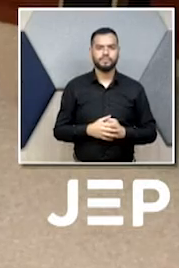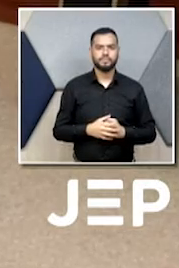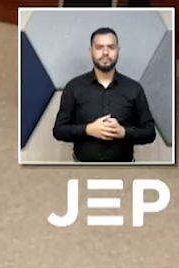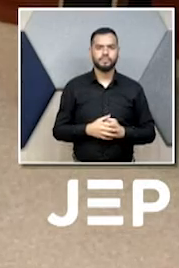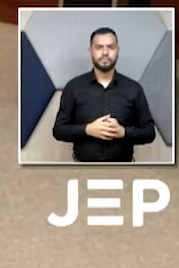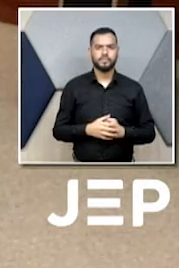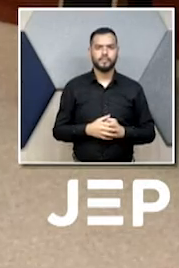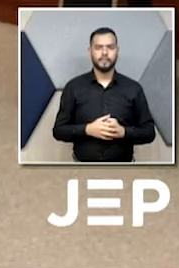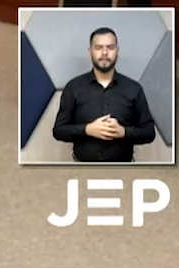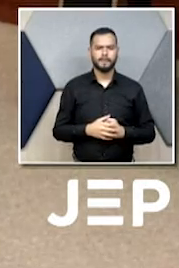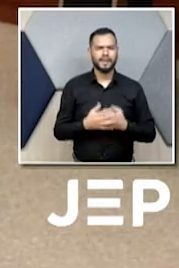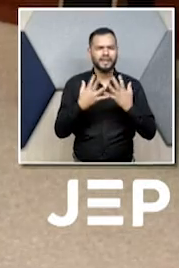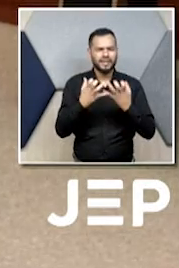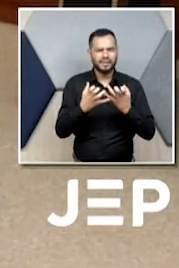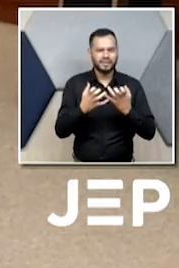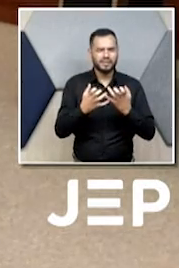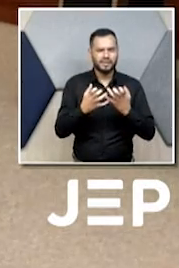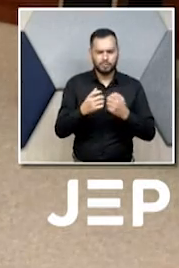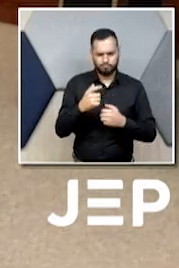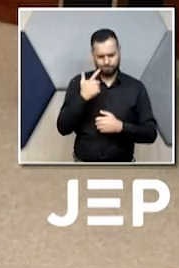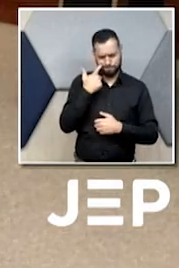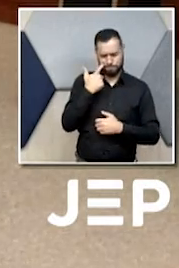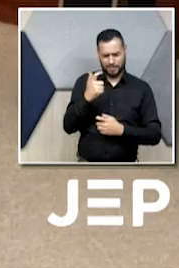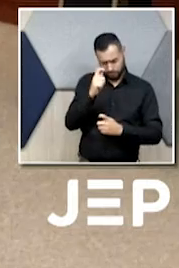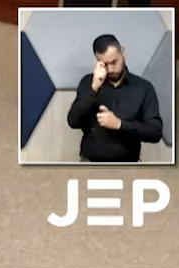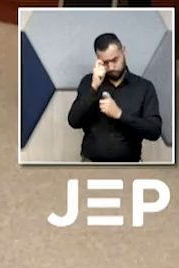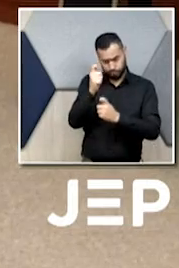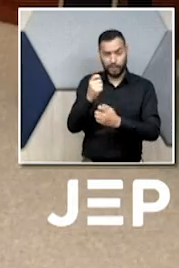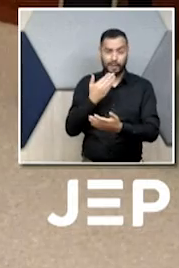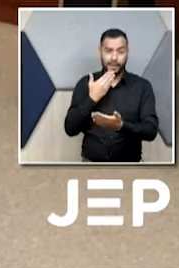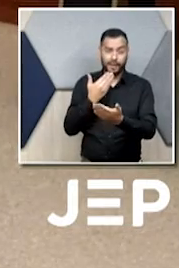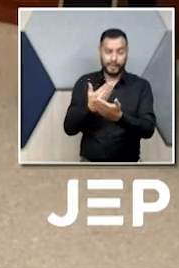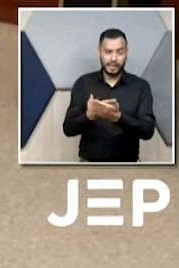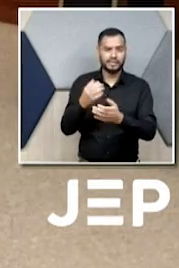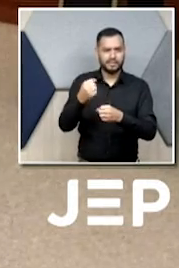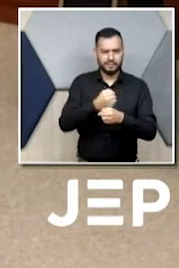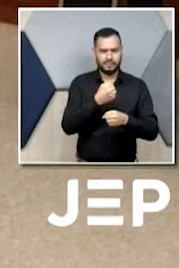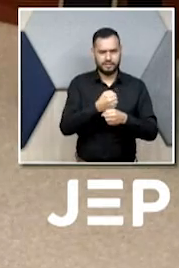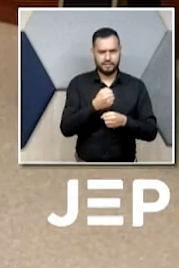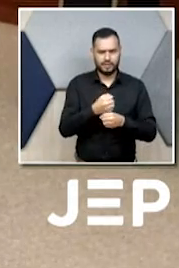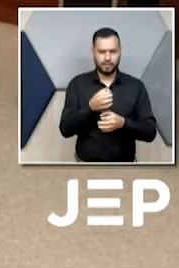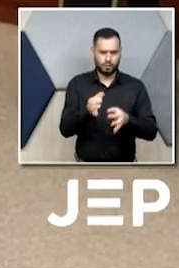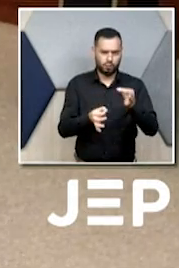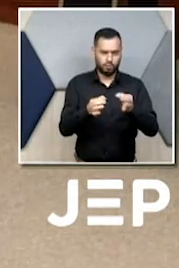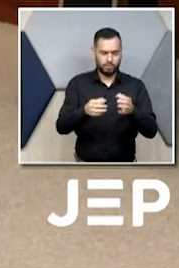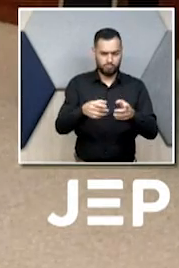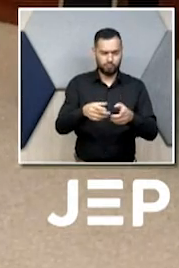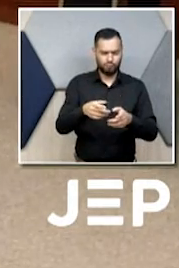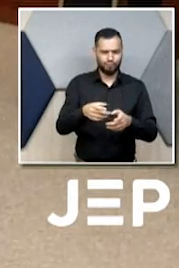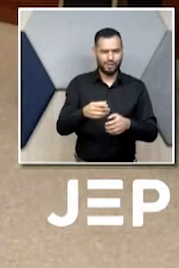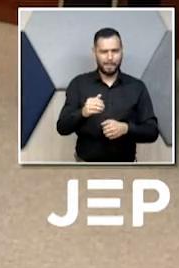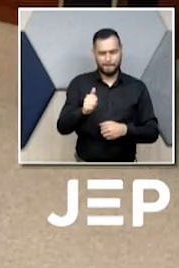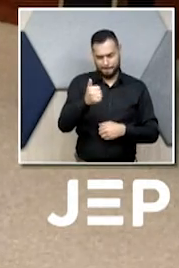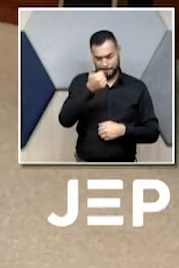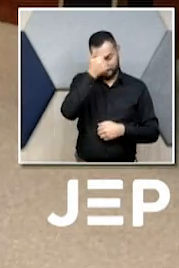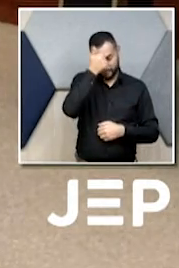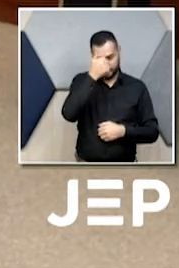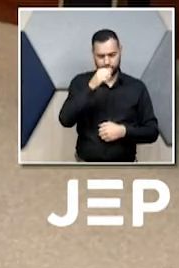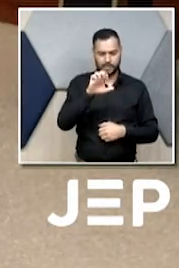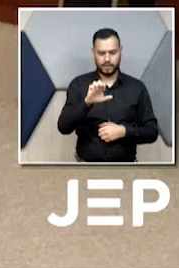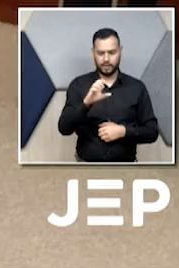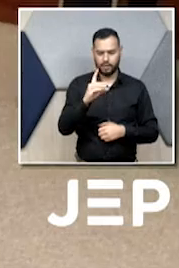quiero exaltar y agradecer la labor del magistrado Eduardo Cifuentes, que bajo su óptica de